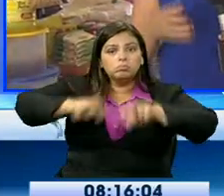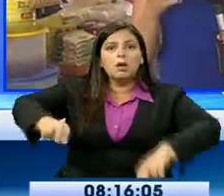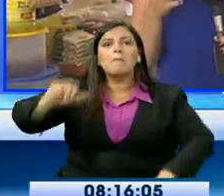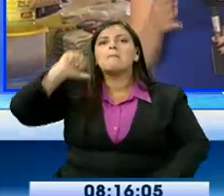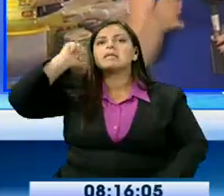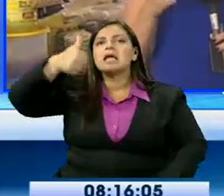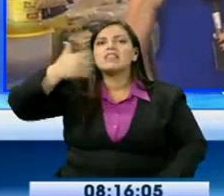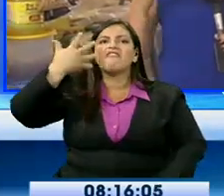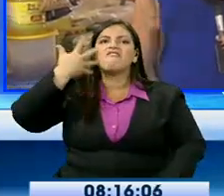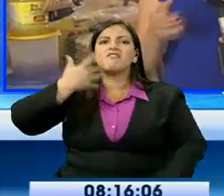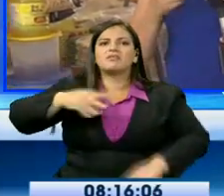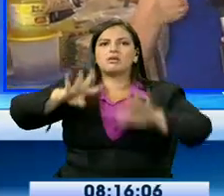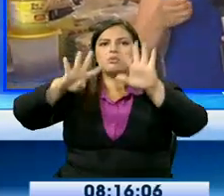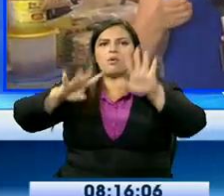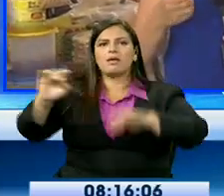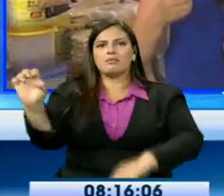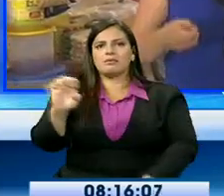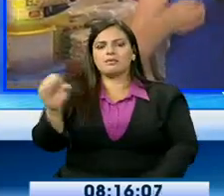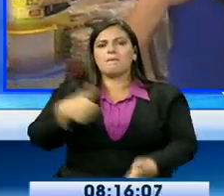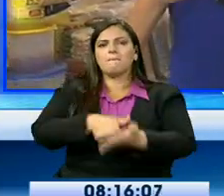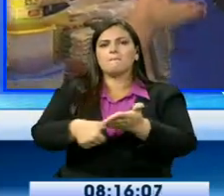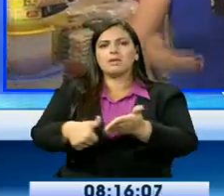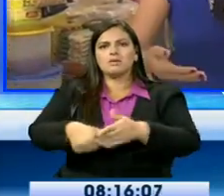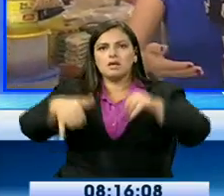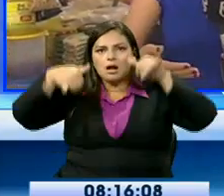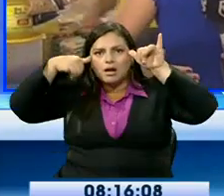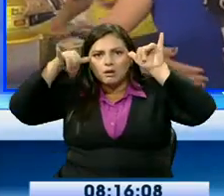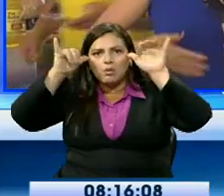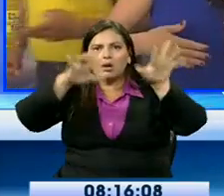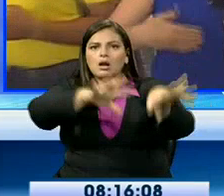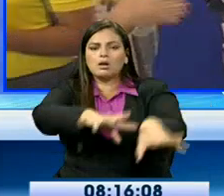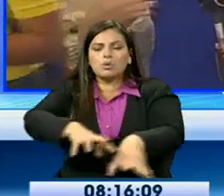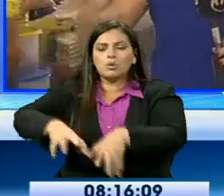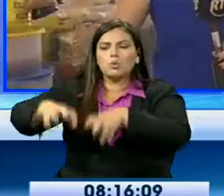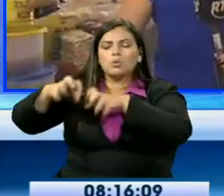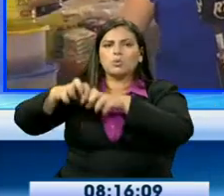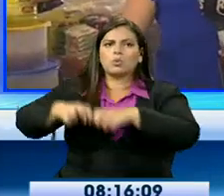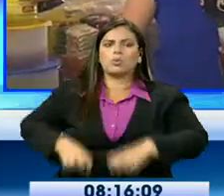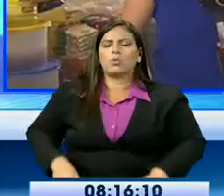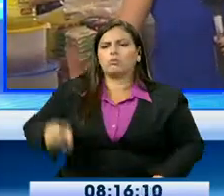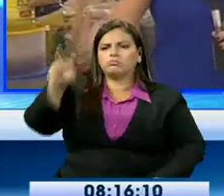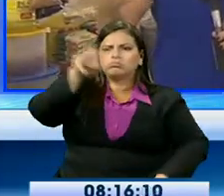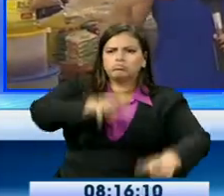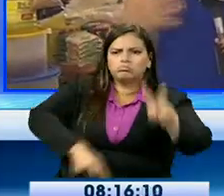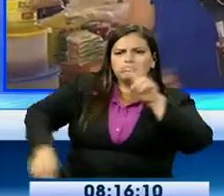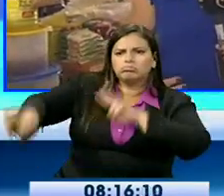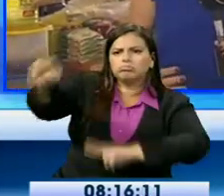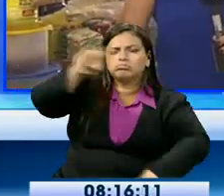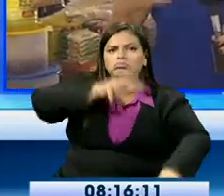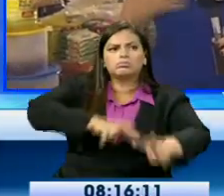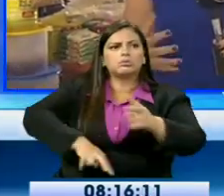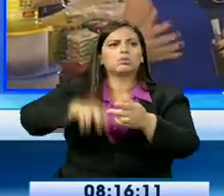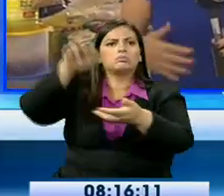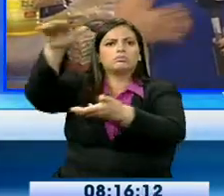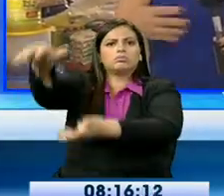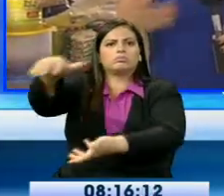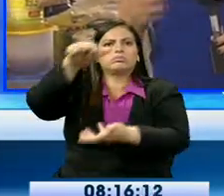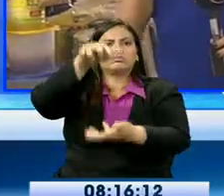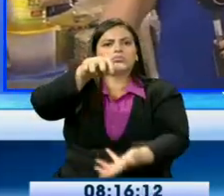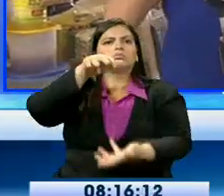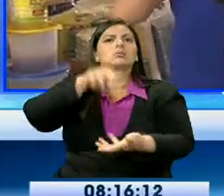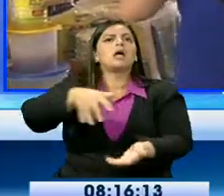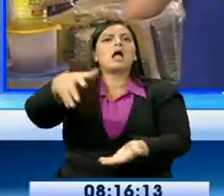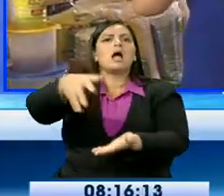el Ministerio de Agricultura y Ganadería va a dar los resultados de los quintales de arroz que ellos han obtenido para realizar